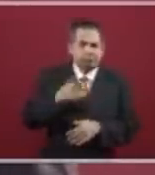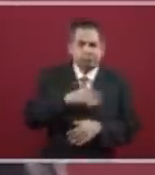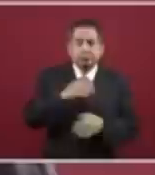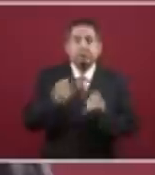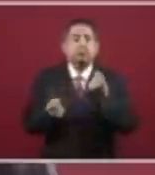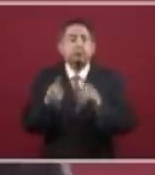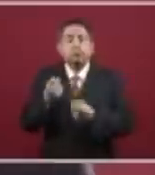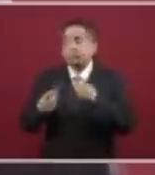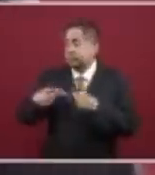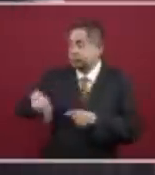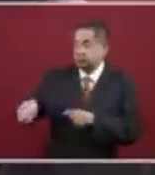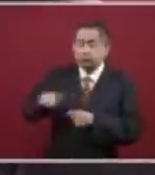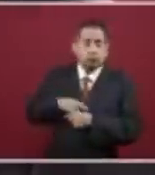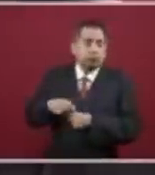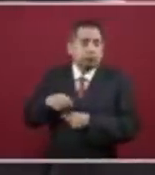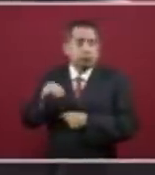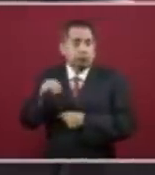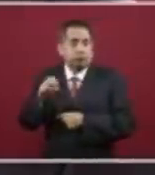faltaron,